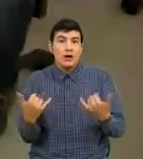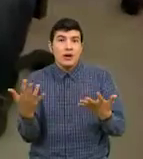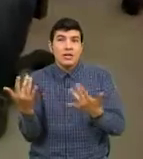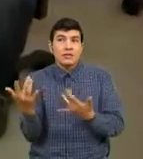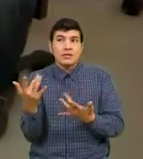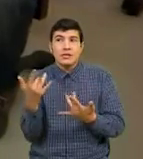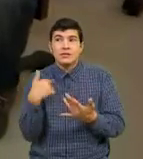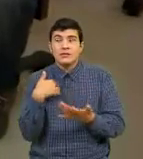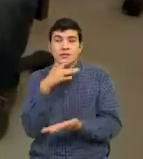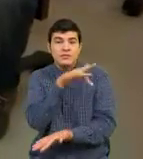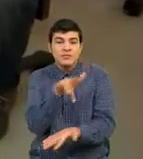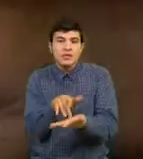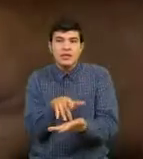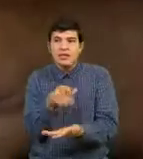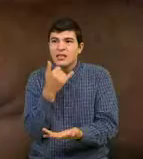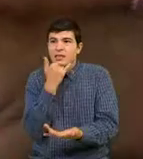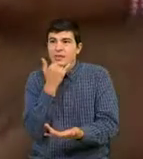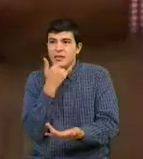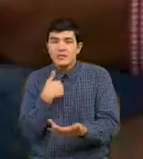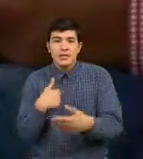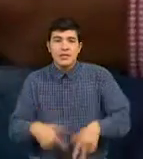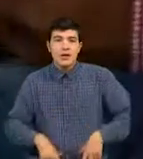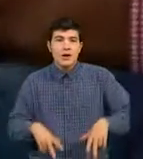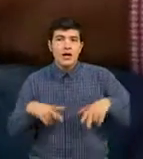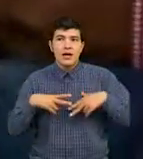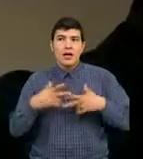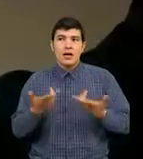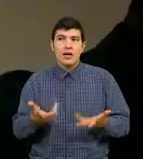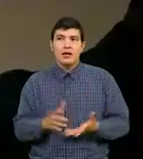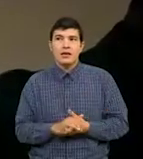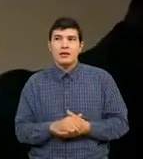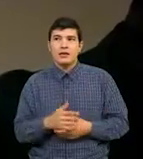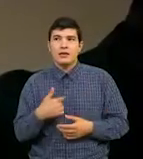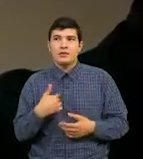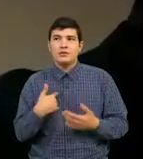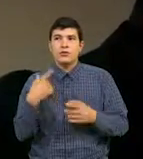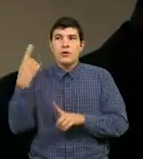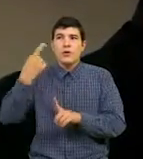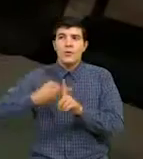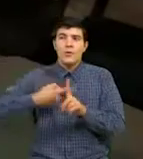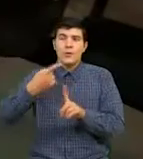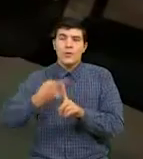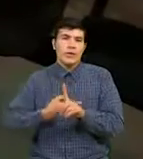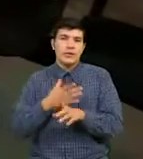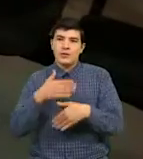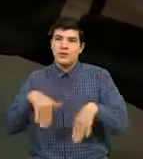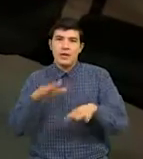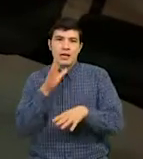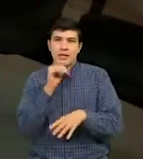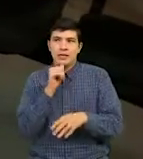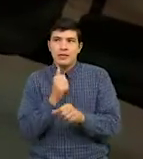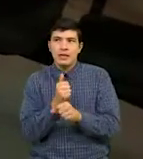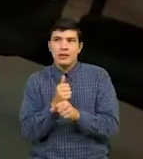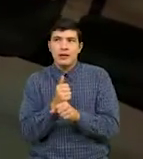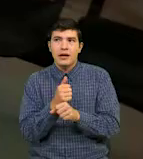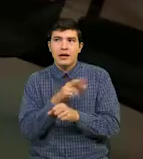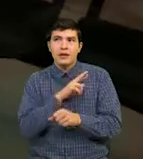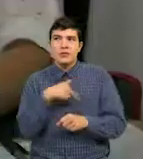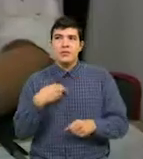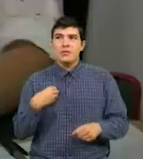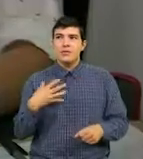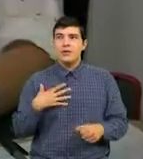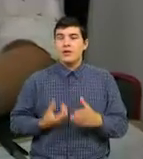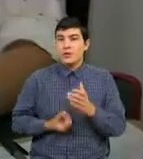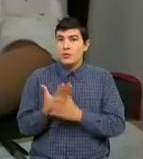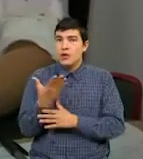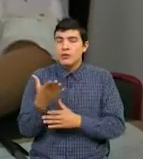pasó, vengo a averiguar a ver qué pasó con la hoja de vida que va a ser. Que me saca cualquiera, porque ahorita llevo más de un mes desempleado. Nos da la oportunidad de buscar buenas nuevas